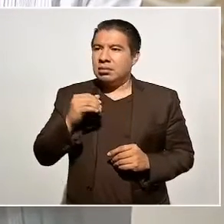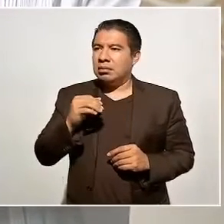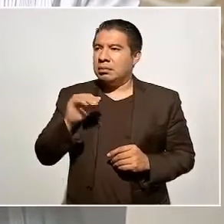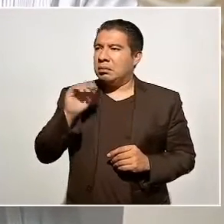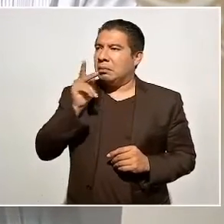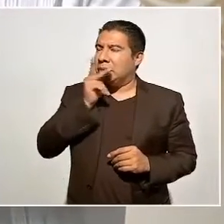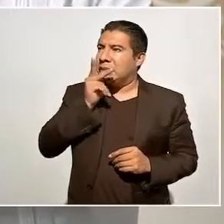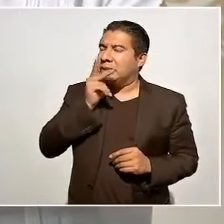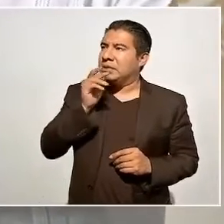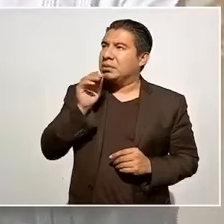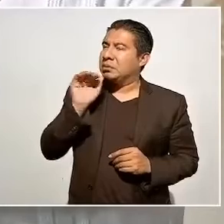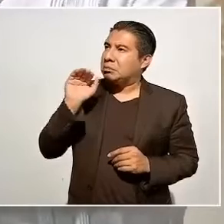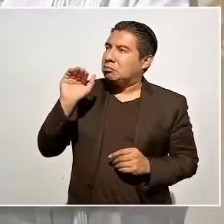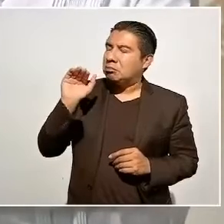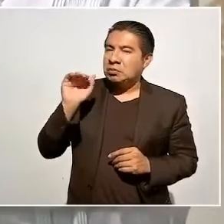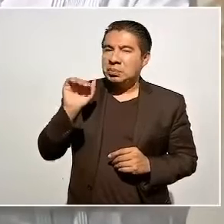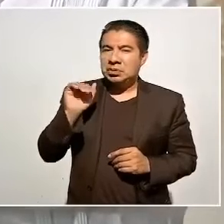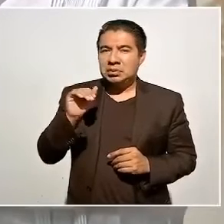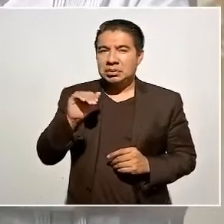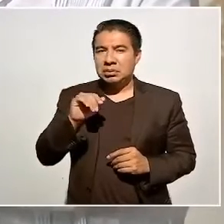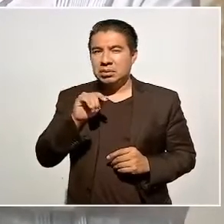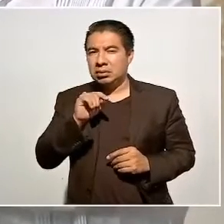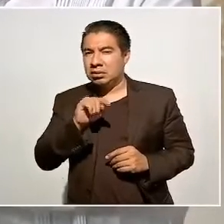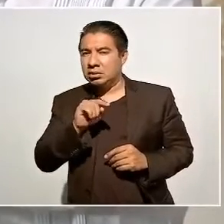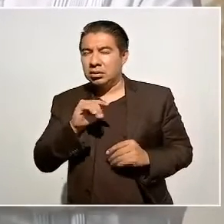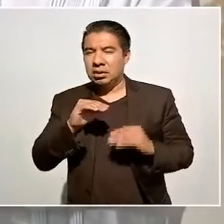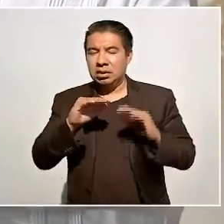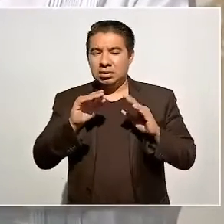decir, papá,